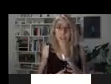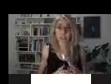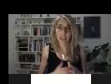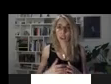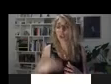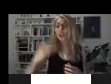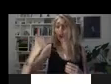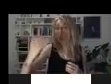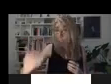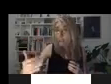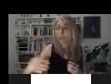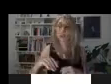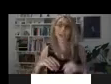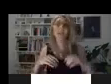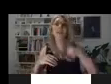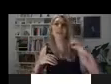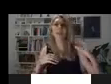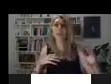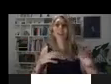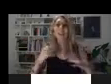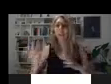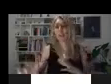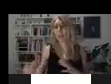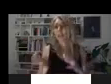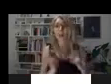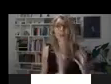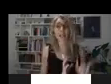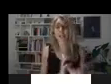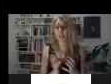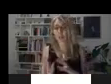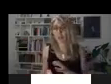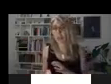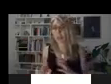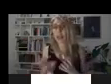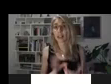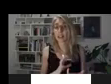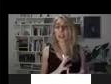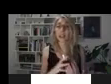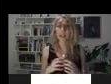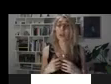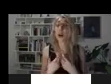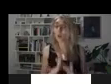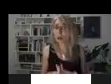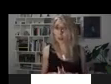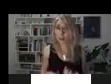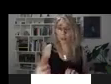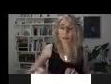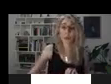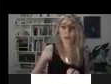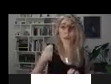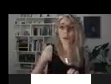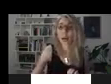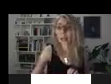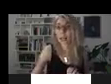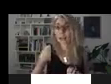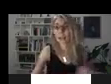fundamental este contrato y la identificación de las responsabilidades y de los acuerdos que